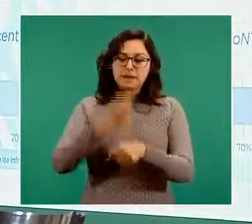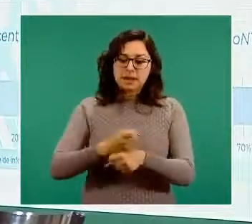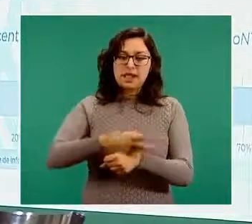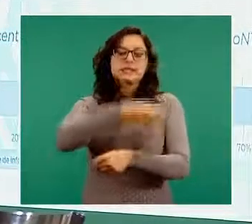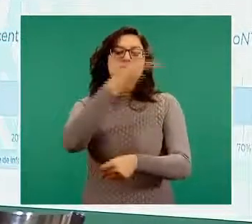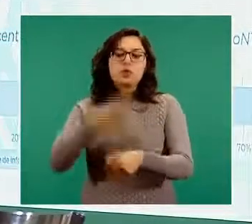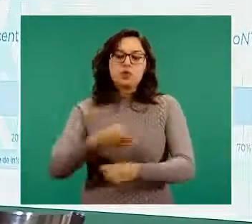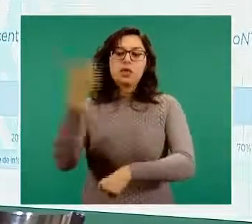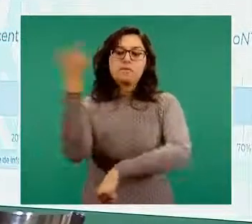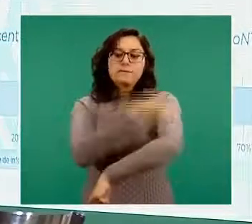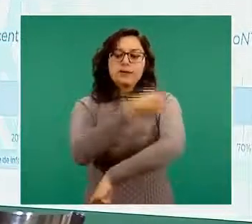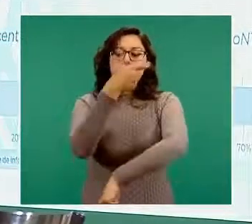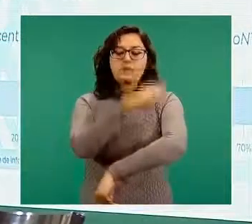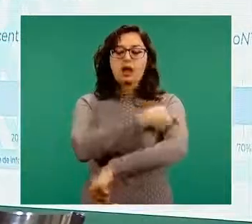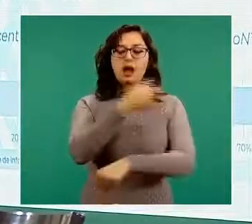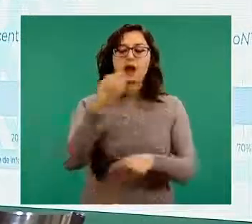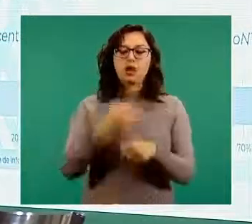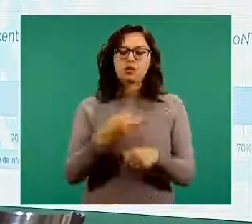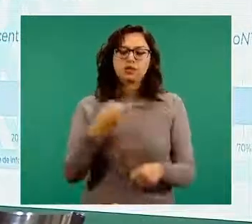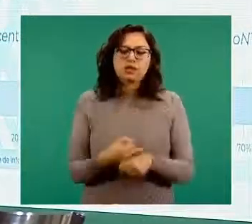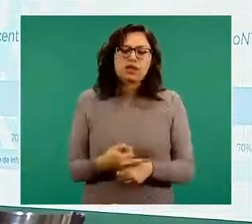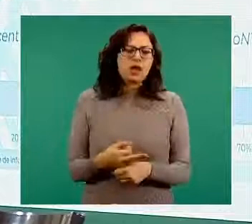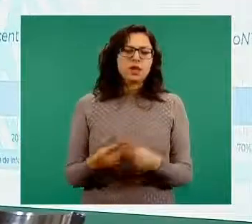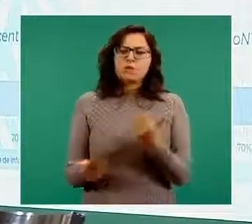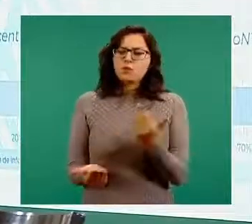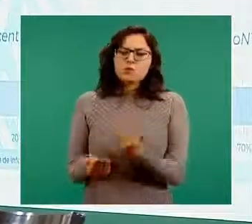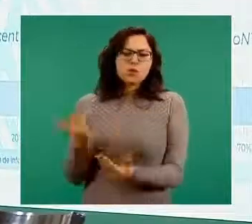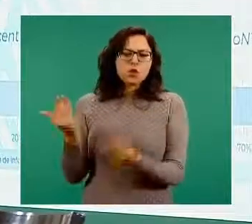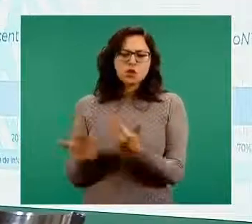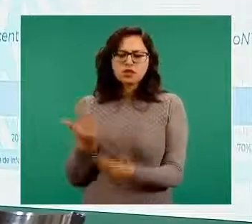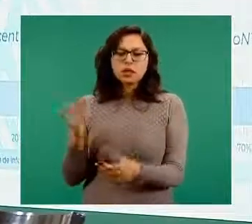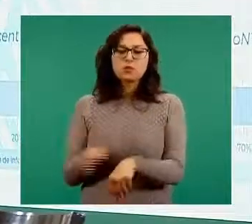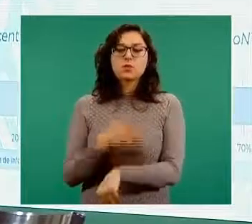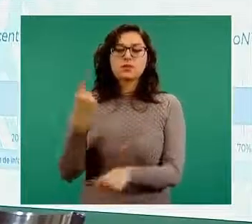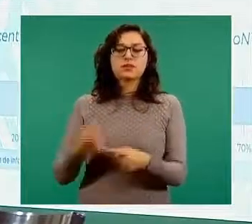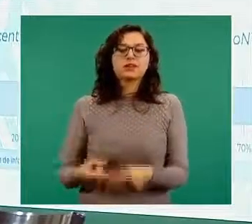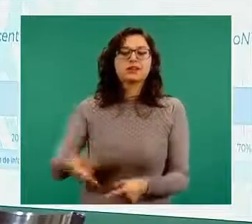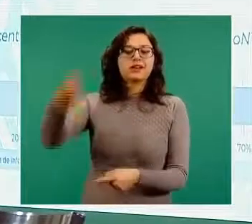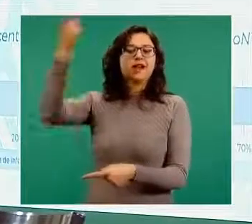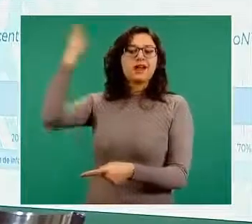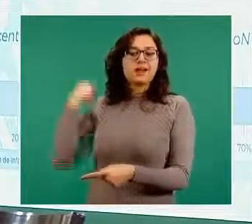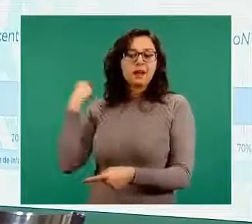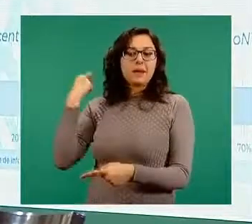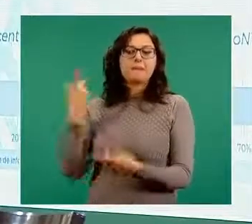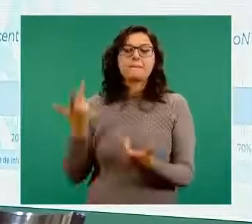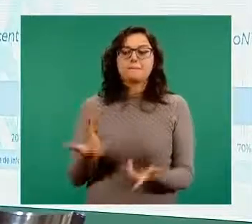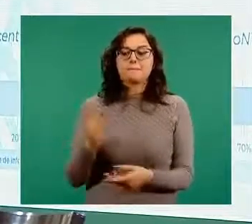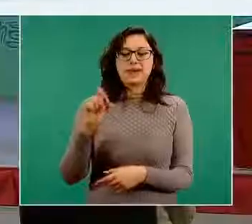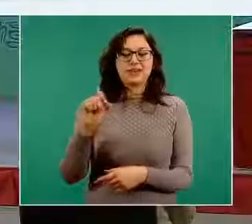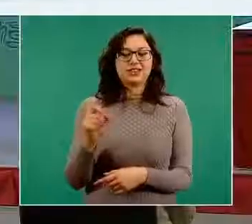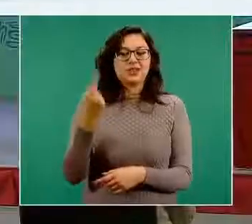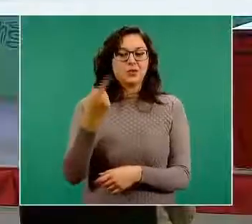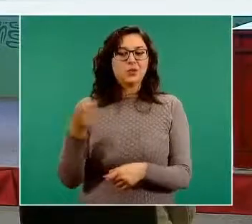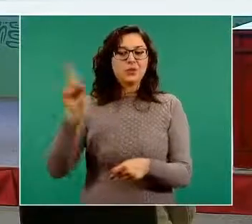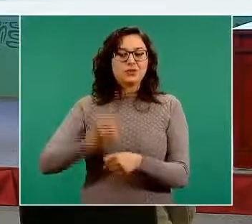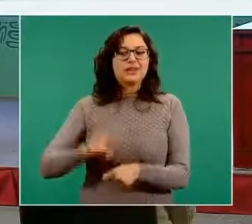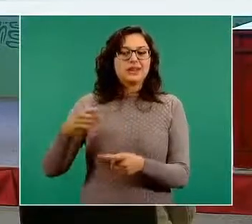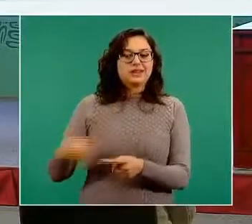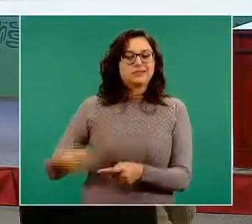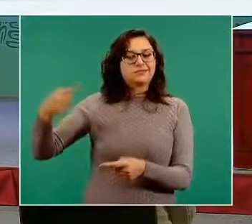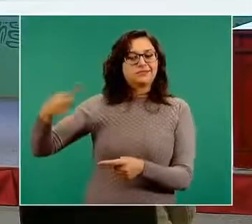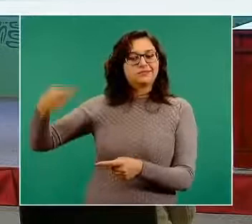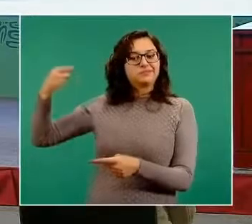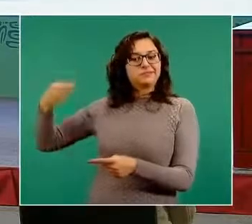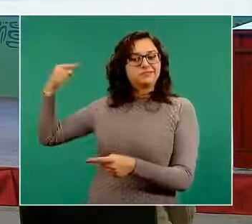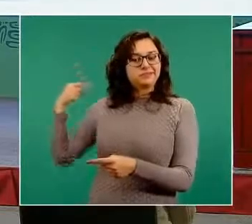la segunda. Ahorita son muy poquitas porque son las personas, desde luego, para las que han transcurrido 21 días en algún momento a